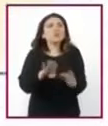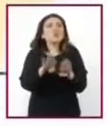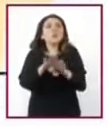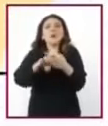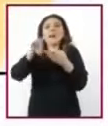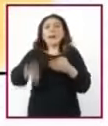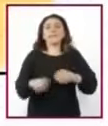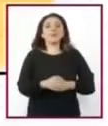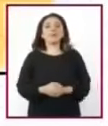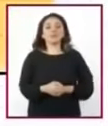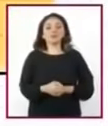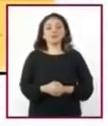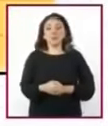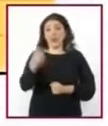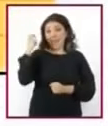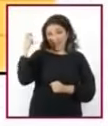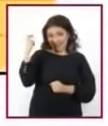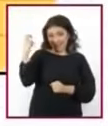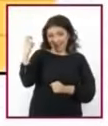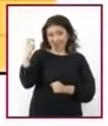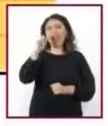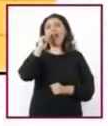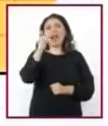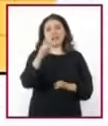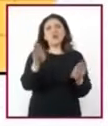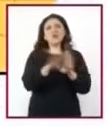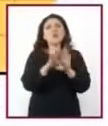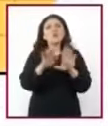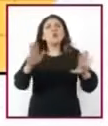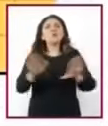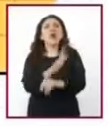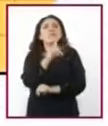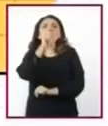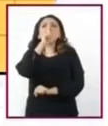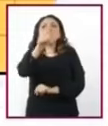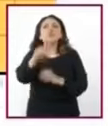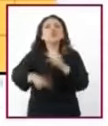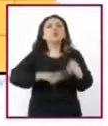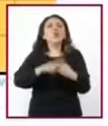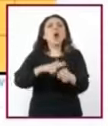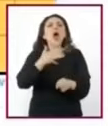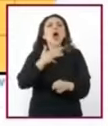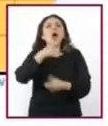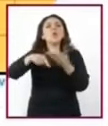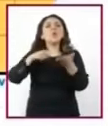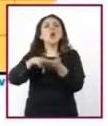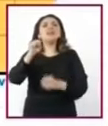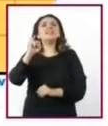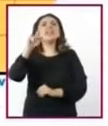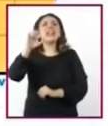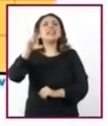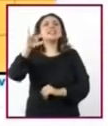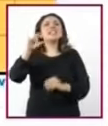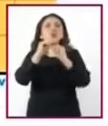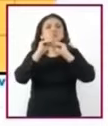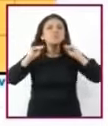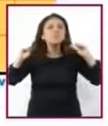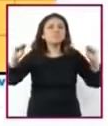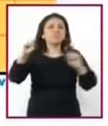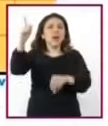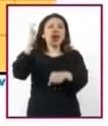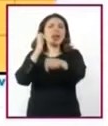Por ejemplo, la gráfica en pantalla muestra la variación de luz natural que puede haber en el silencio, desierto de